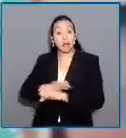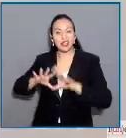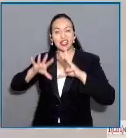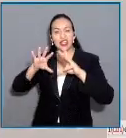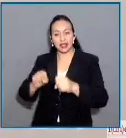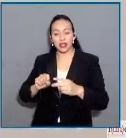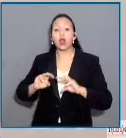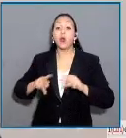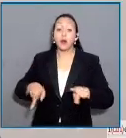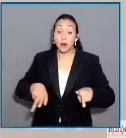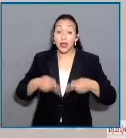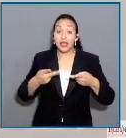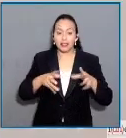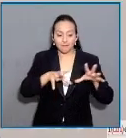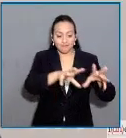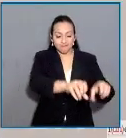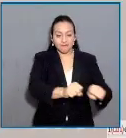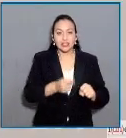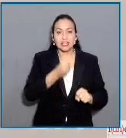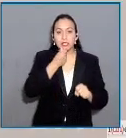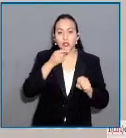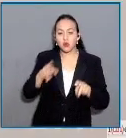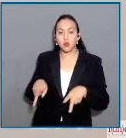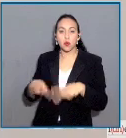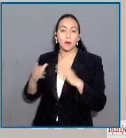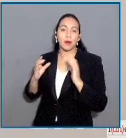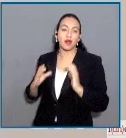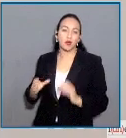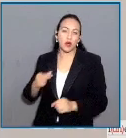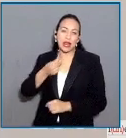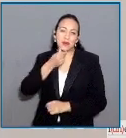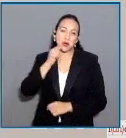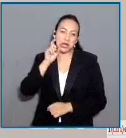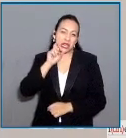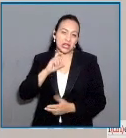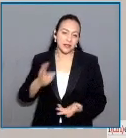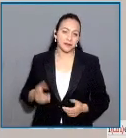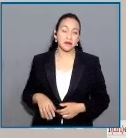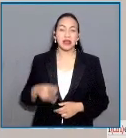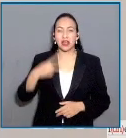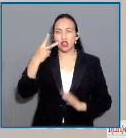delitos. Entre el 2015 y el 2023 se cometieron